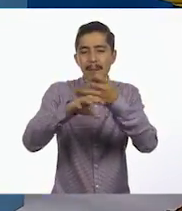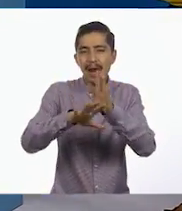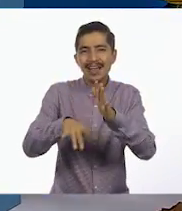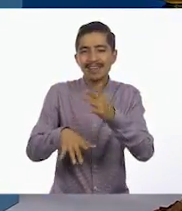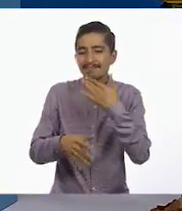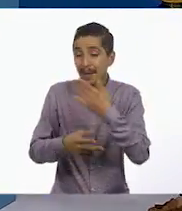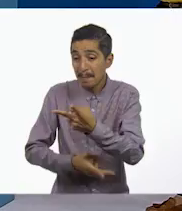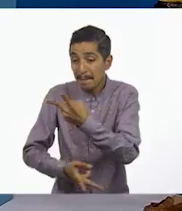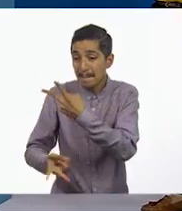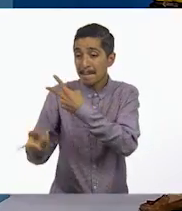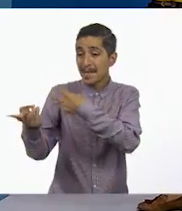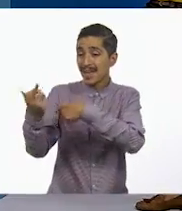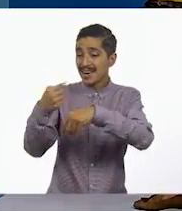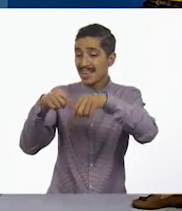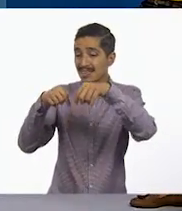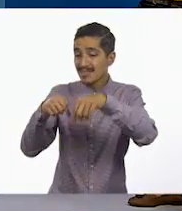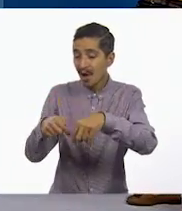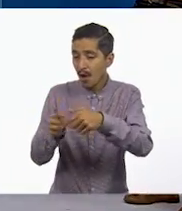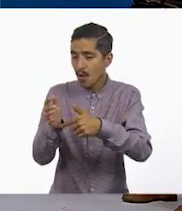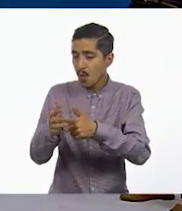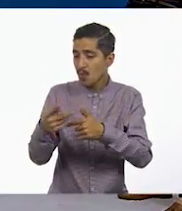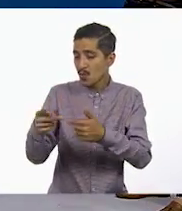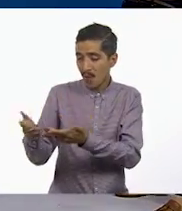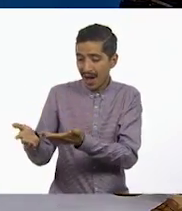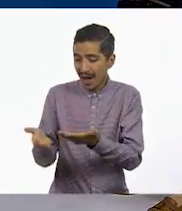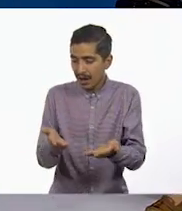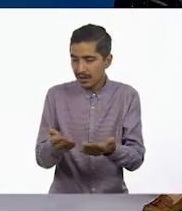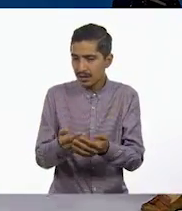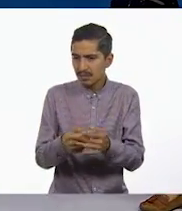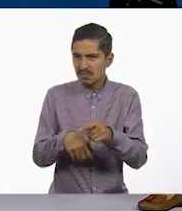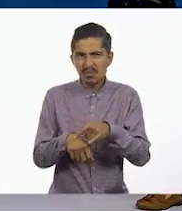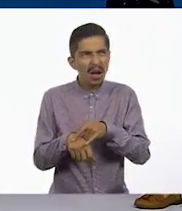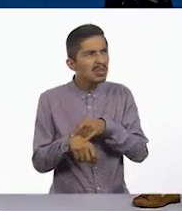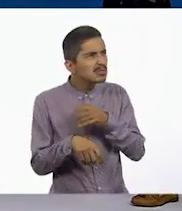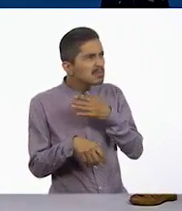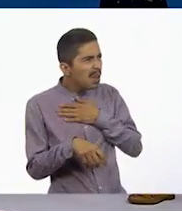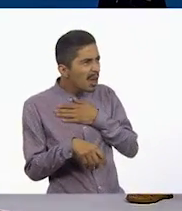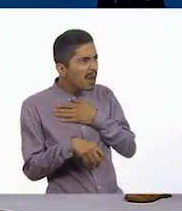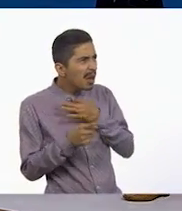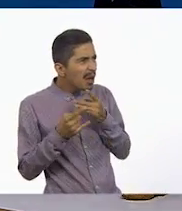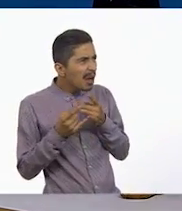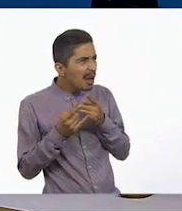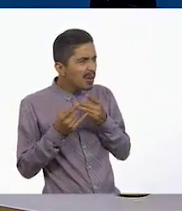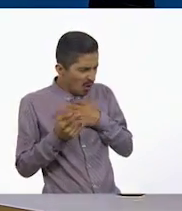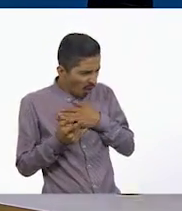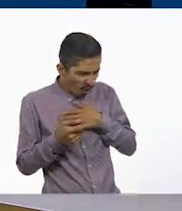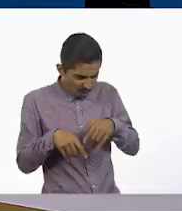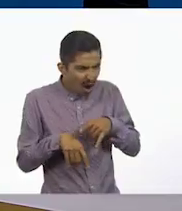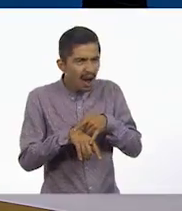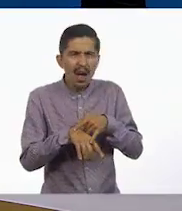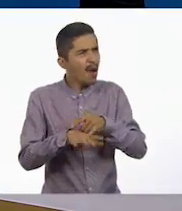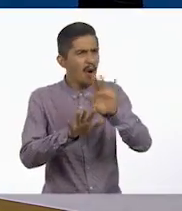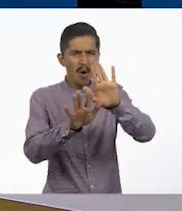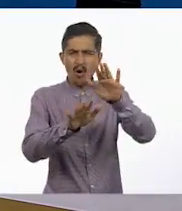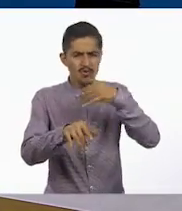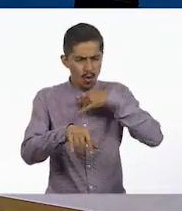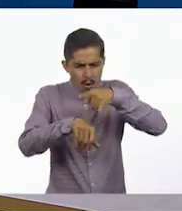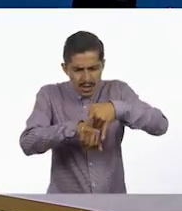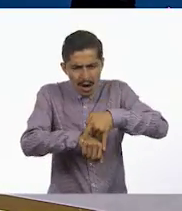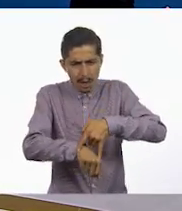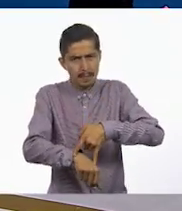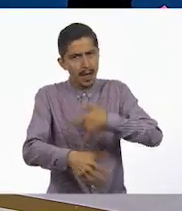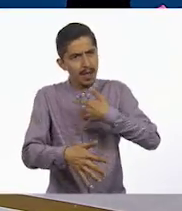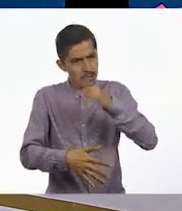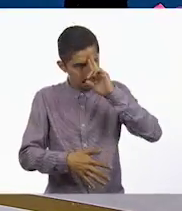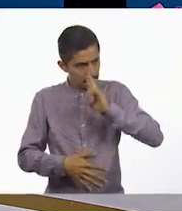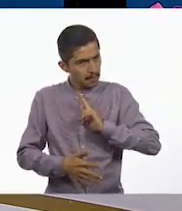bienvenido de vuelta a tu origen. ¿Qué? Dijo el calcetín. ¿A mi origen? Pero si yo soy un calcetín respetable, ¿qué